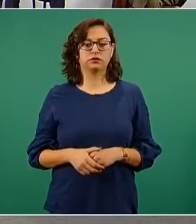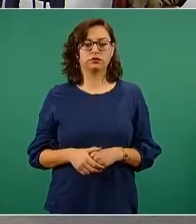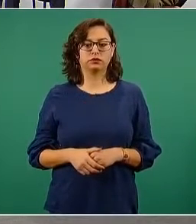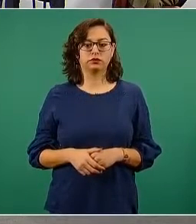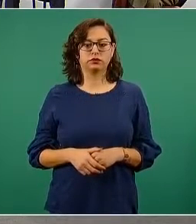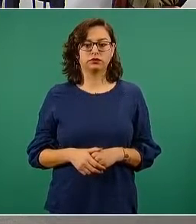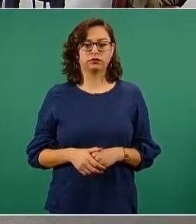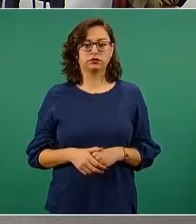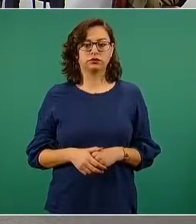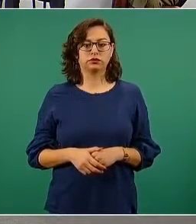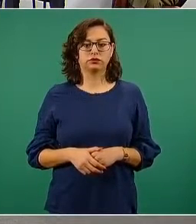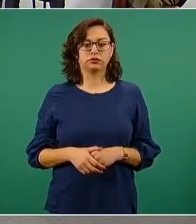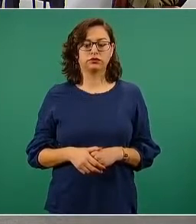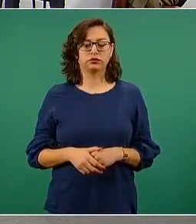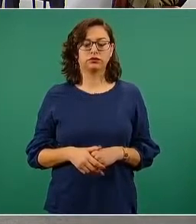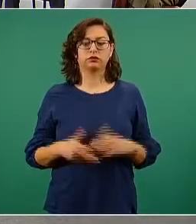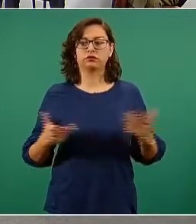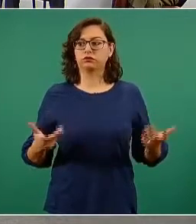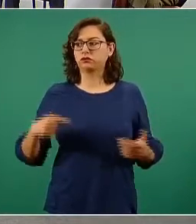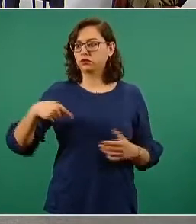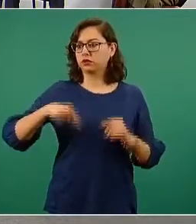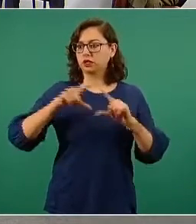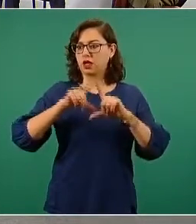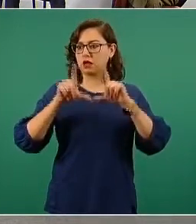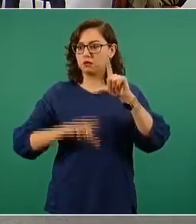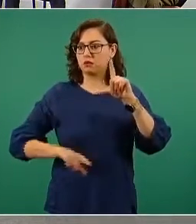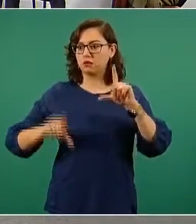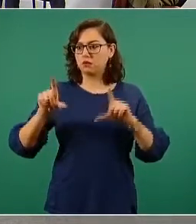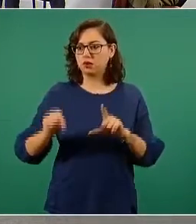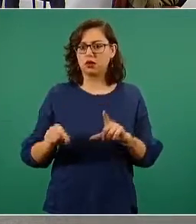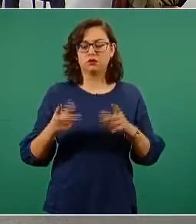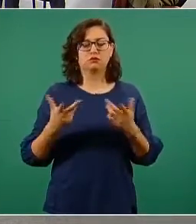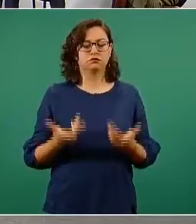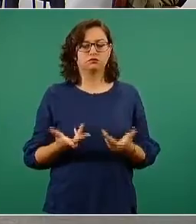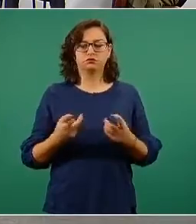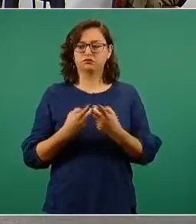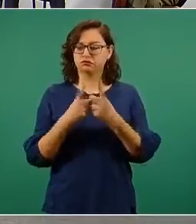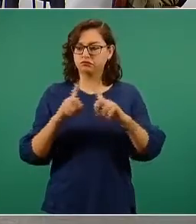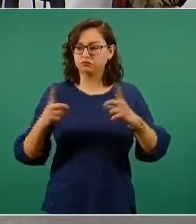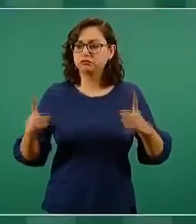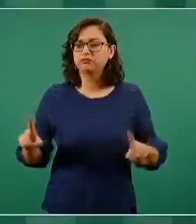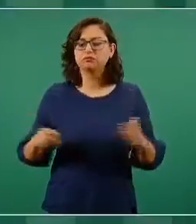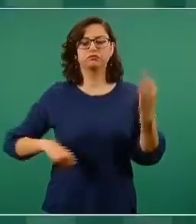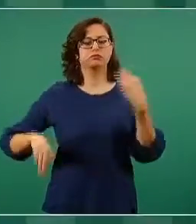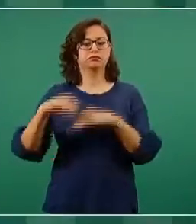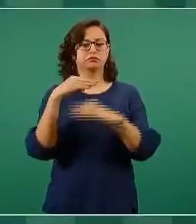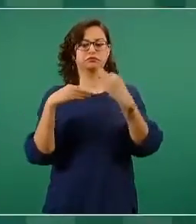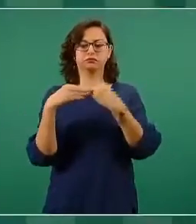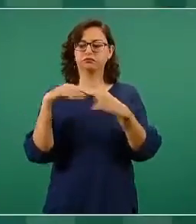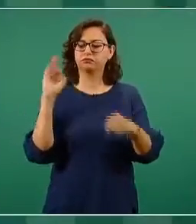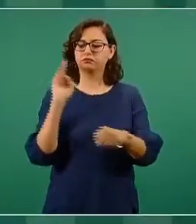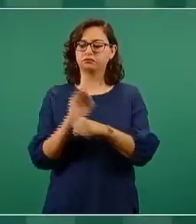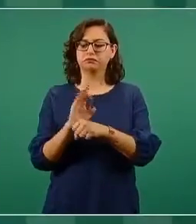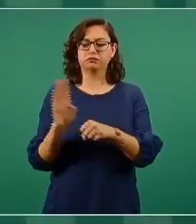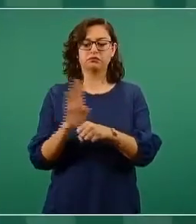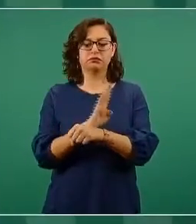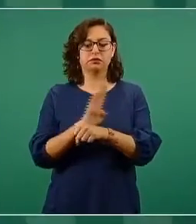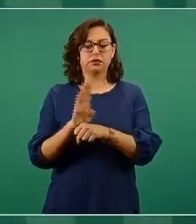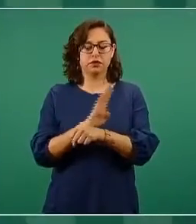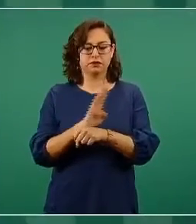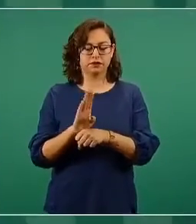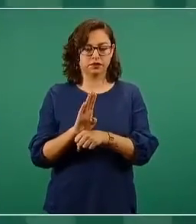el desarrollo de México beneficia a todos. Queremos la modernidad del